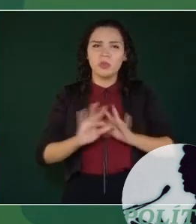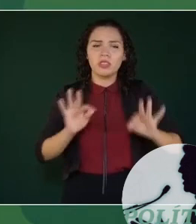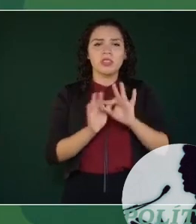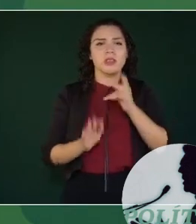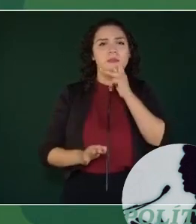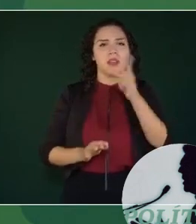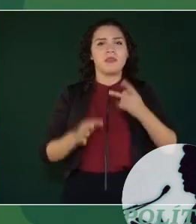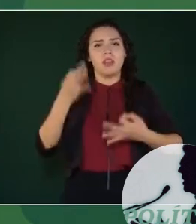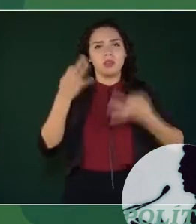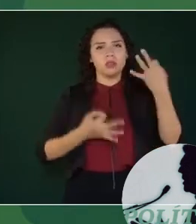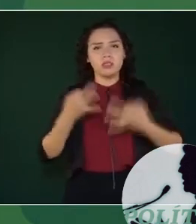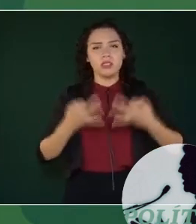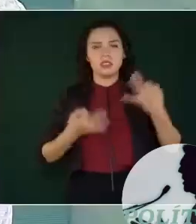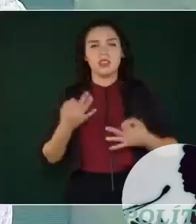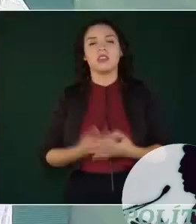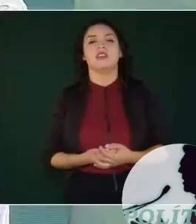Entonces, no